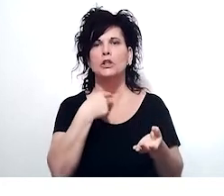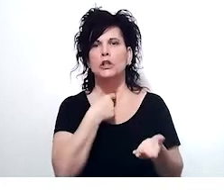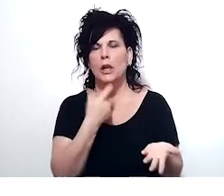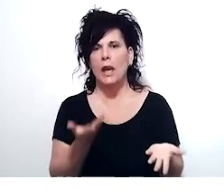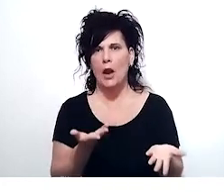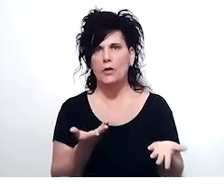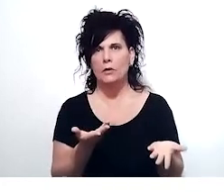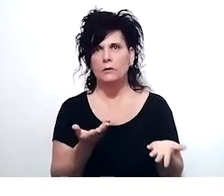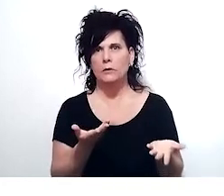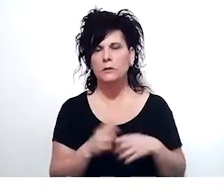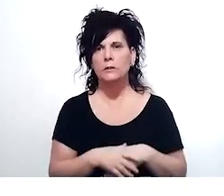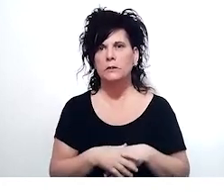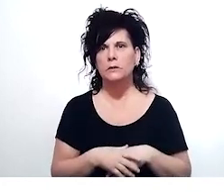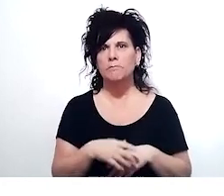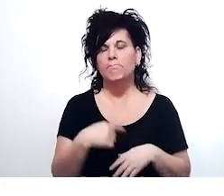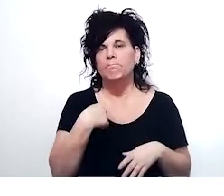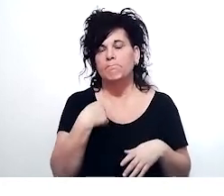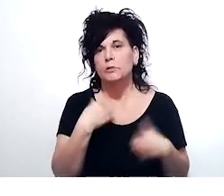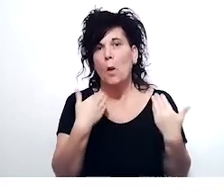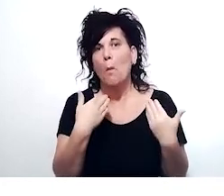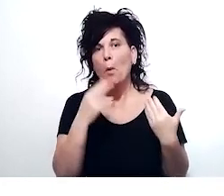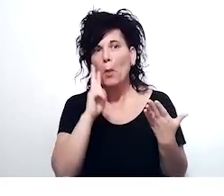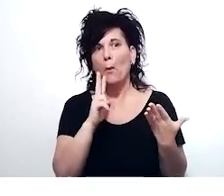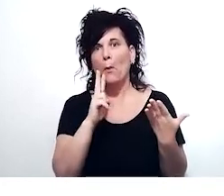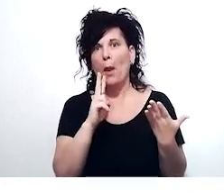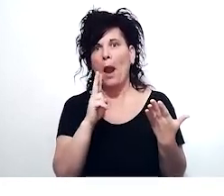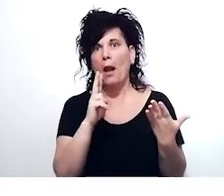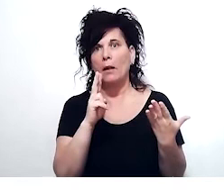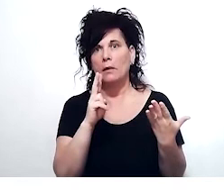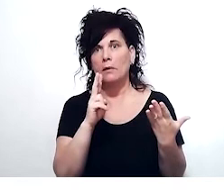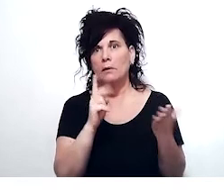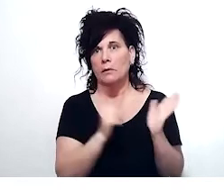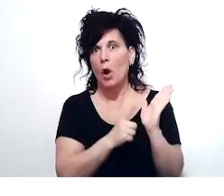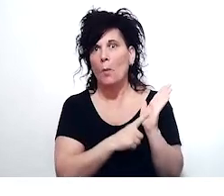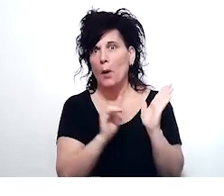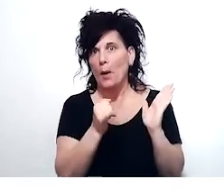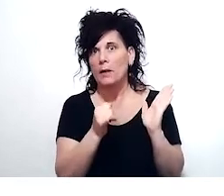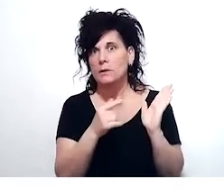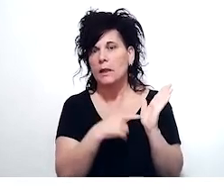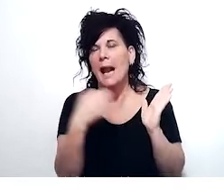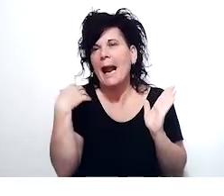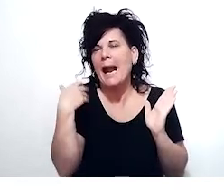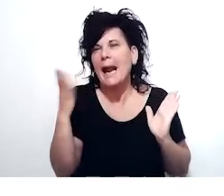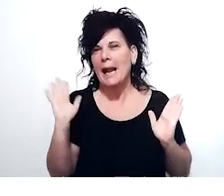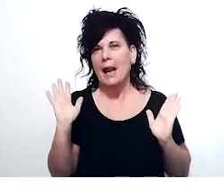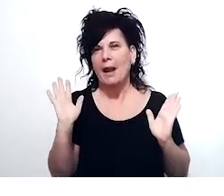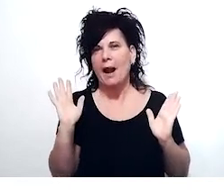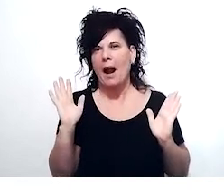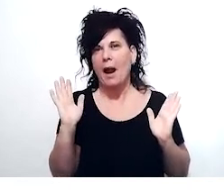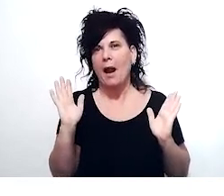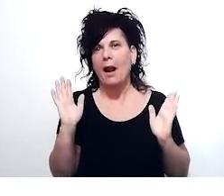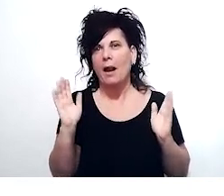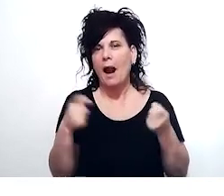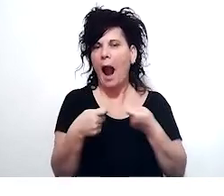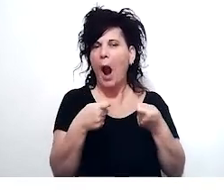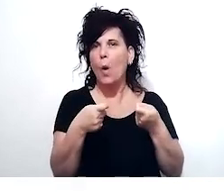ahora las redes sociales. Y lo que yo he podido comprobar es que la verdad es que en general se